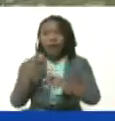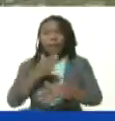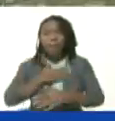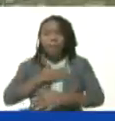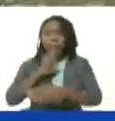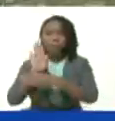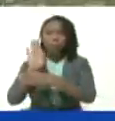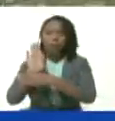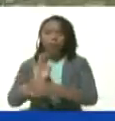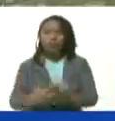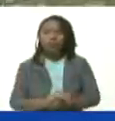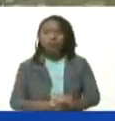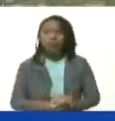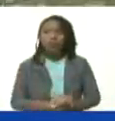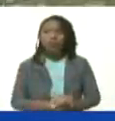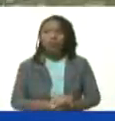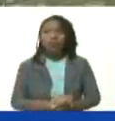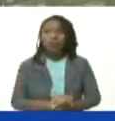proteja.